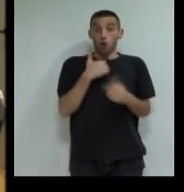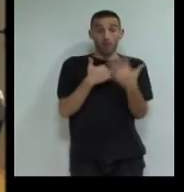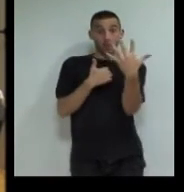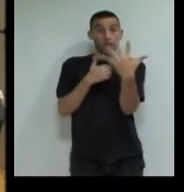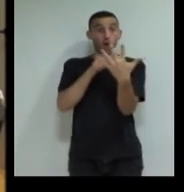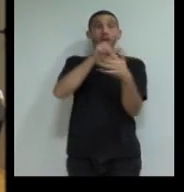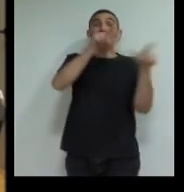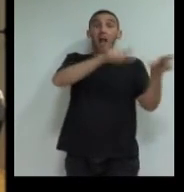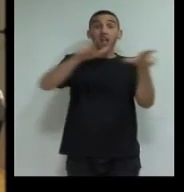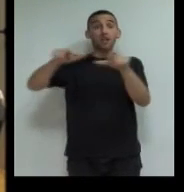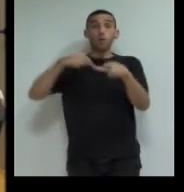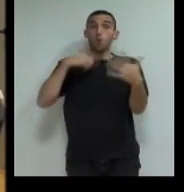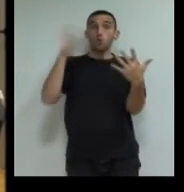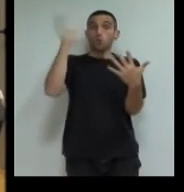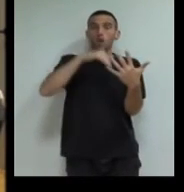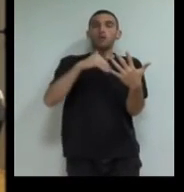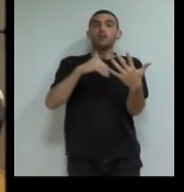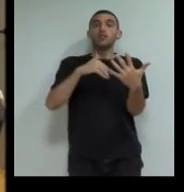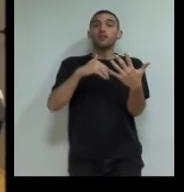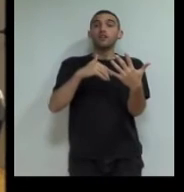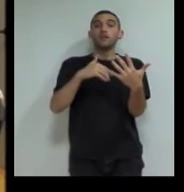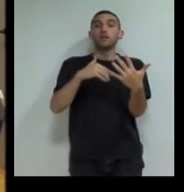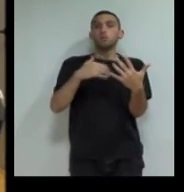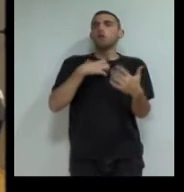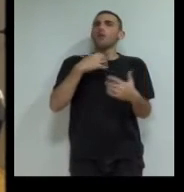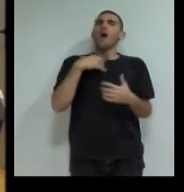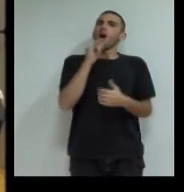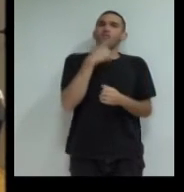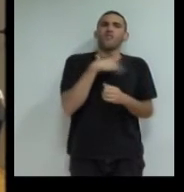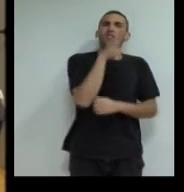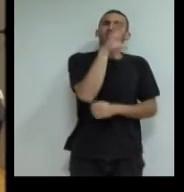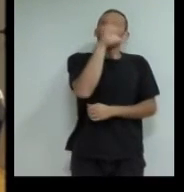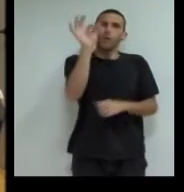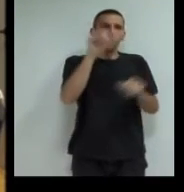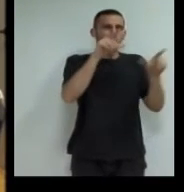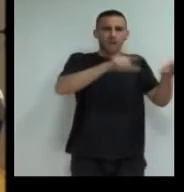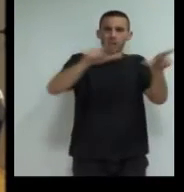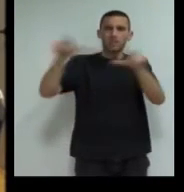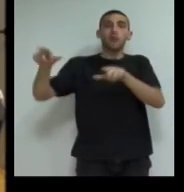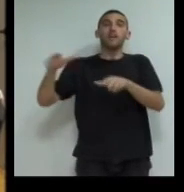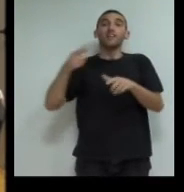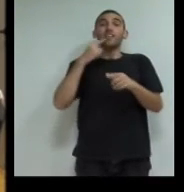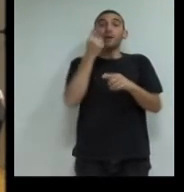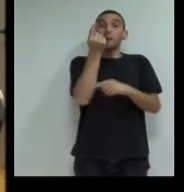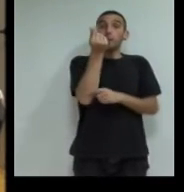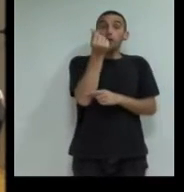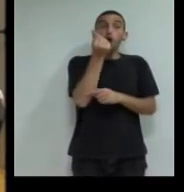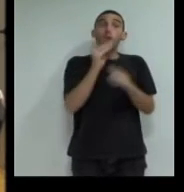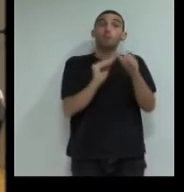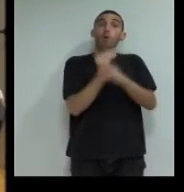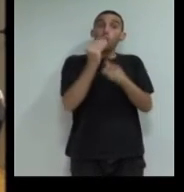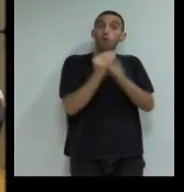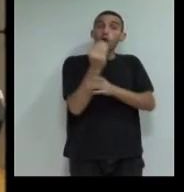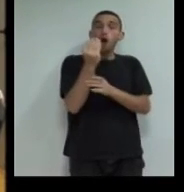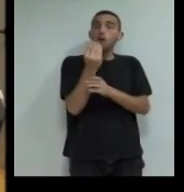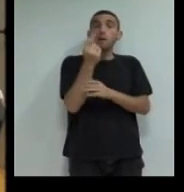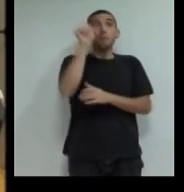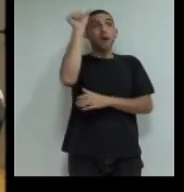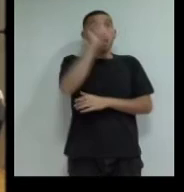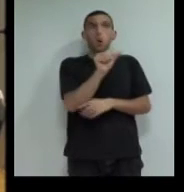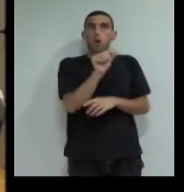salas, ahora ya podría tener las 50. Quiero decir, la producción, el coste de producción de una película sigue siendo el mismo, pero ahora hace